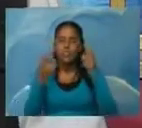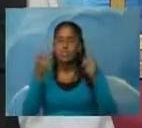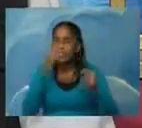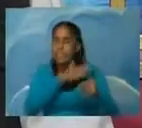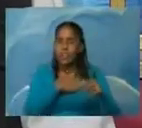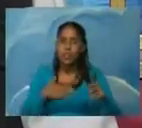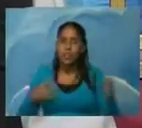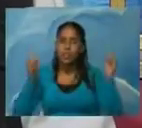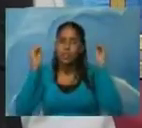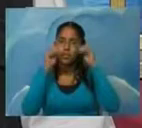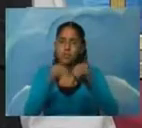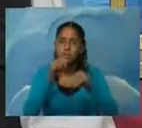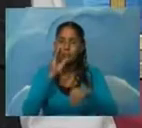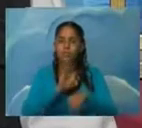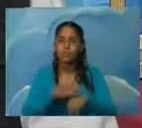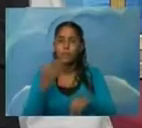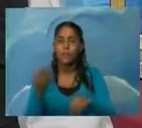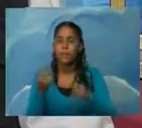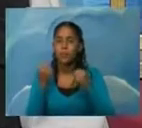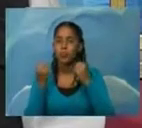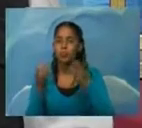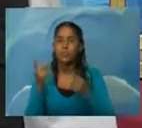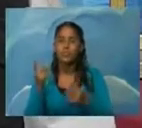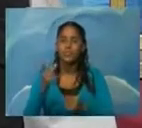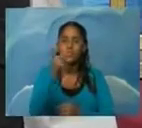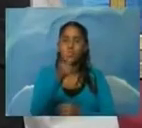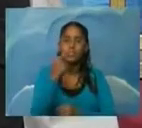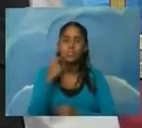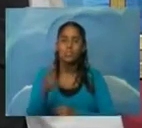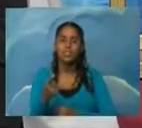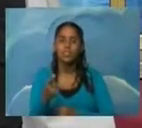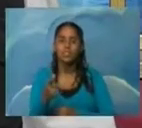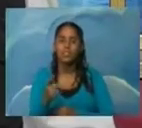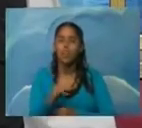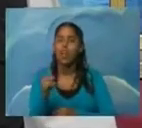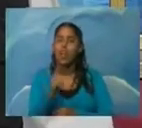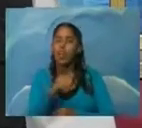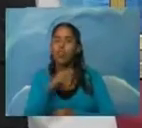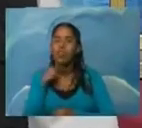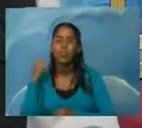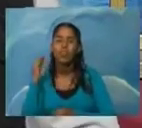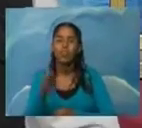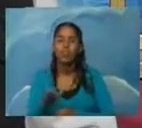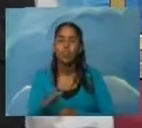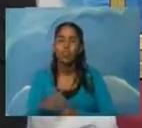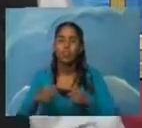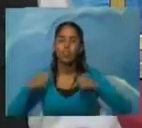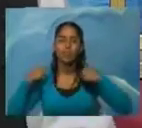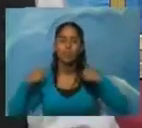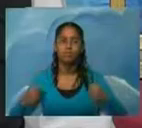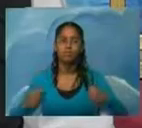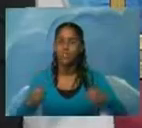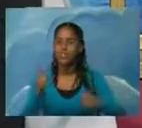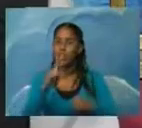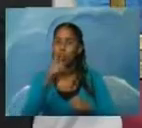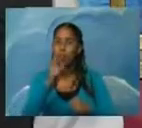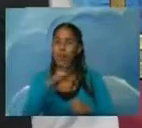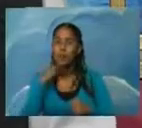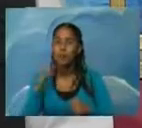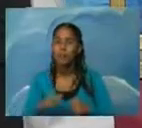enfatizar, porque mucha gente dice, lo que no mata engorda. Y en la barriga no estorba.